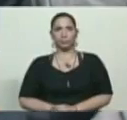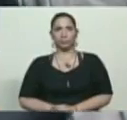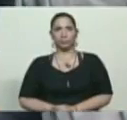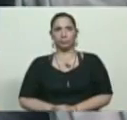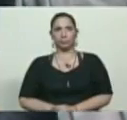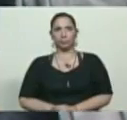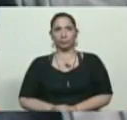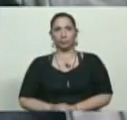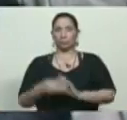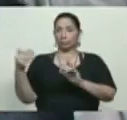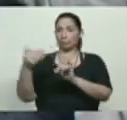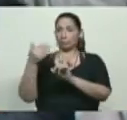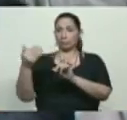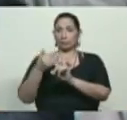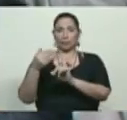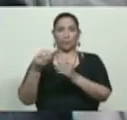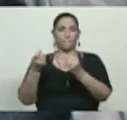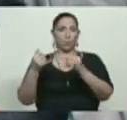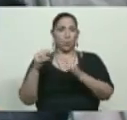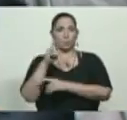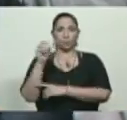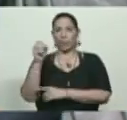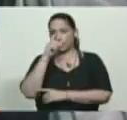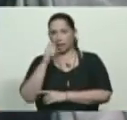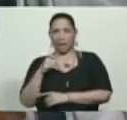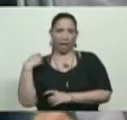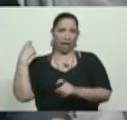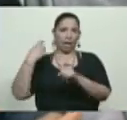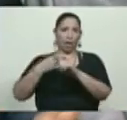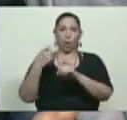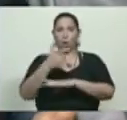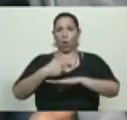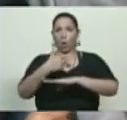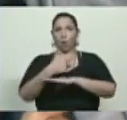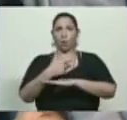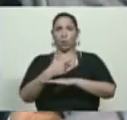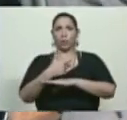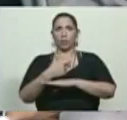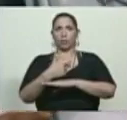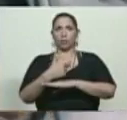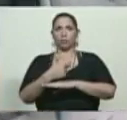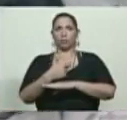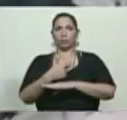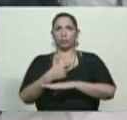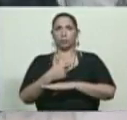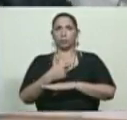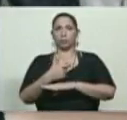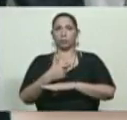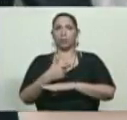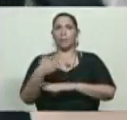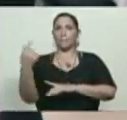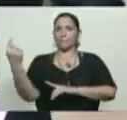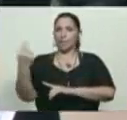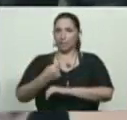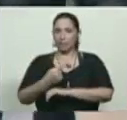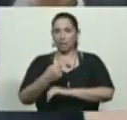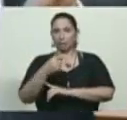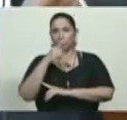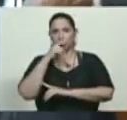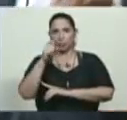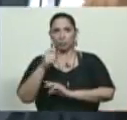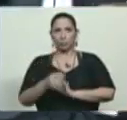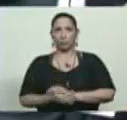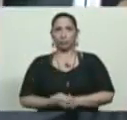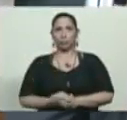sido los ataques que ha sufrido nuestro país durante estos 20 años de gobierno. Uno de estos escenarios se ha recrudecido durante el mandato del presidente Nicolás Maduro Moro, y uno de